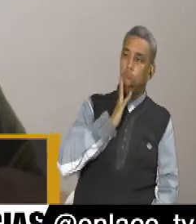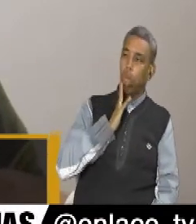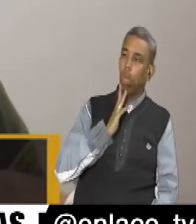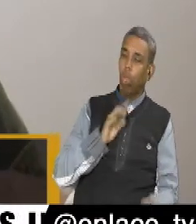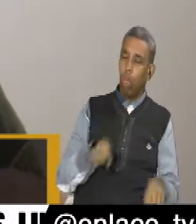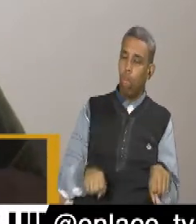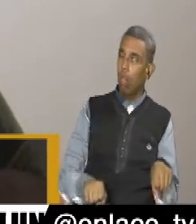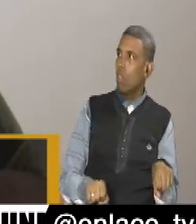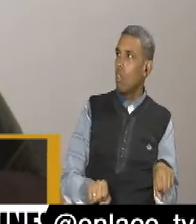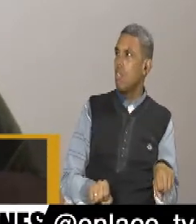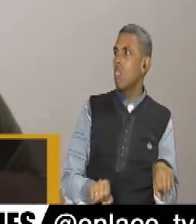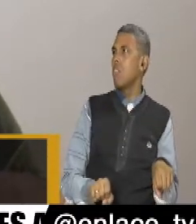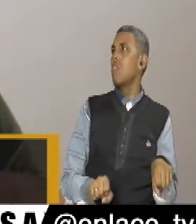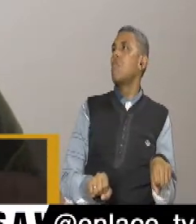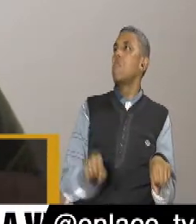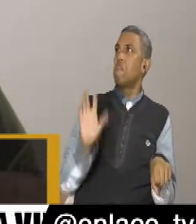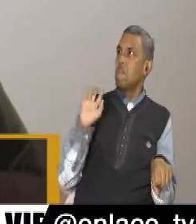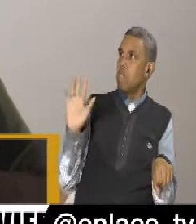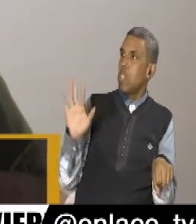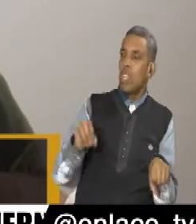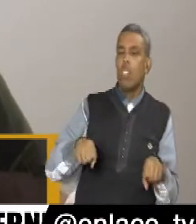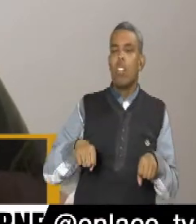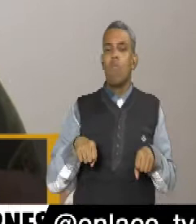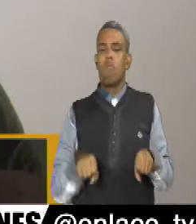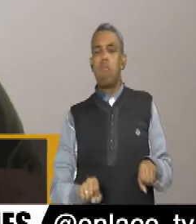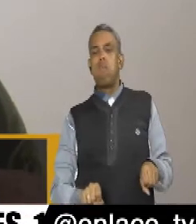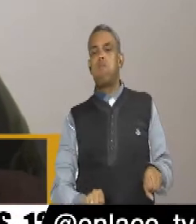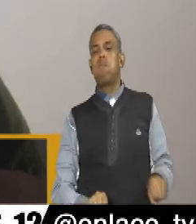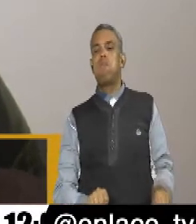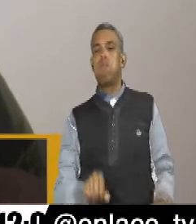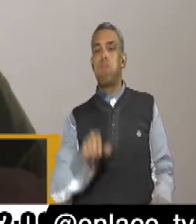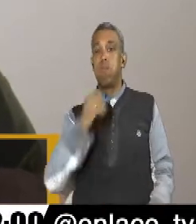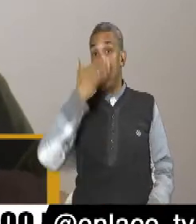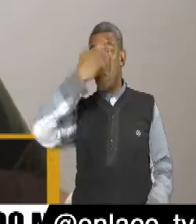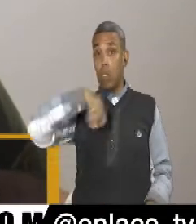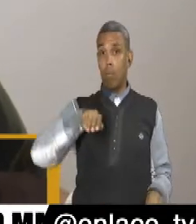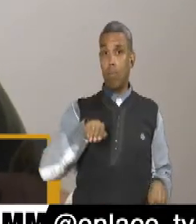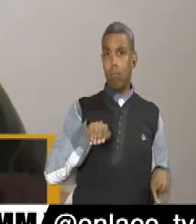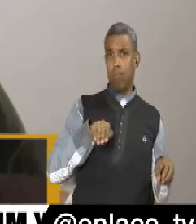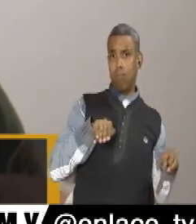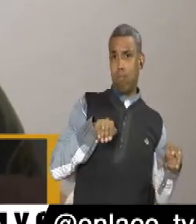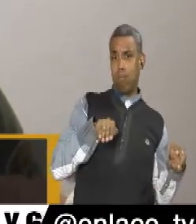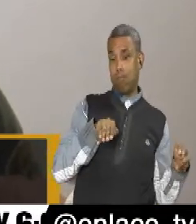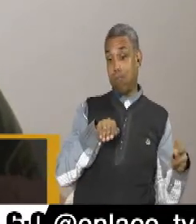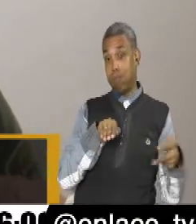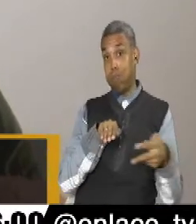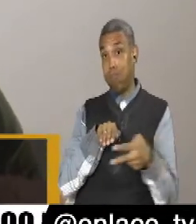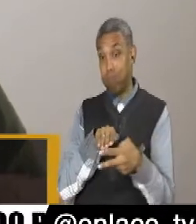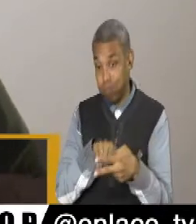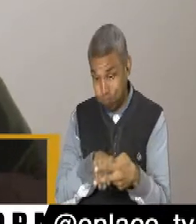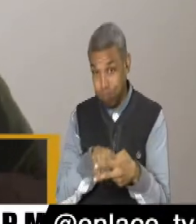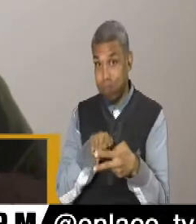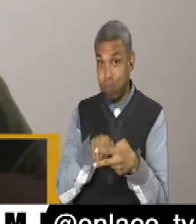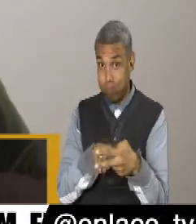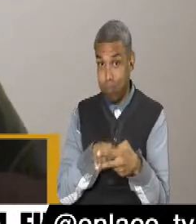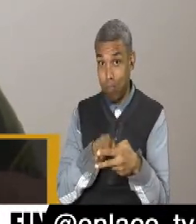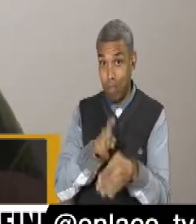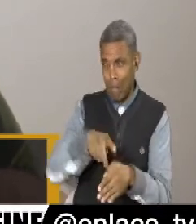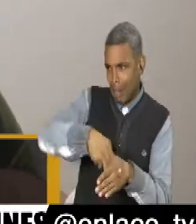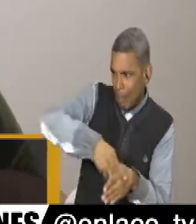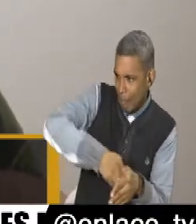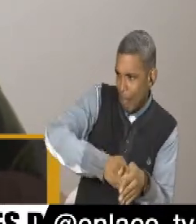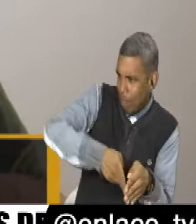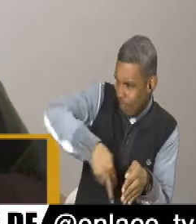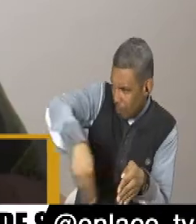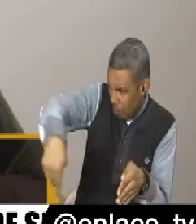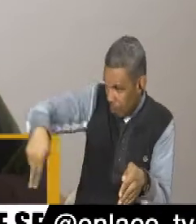le atraviesa a la motocicleta, la cual la hace parar, se sube a ella y le golpea a su hijo,